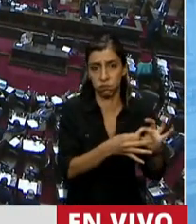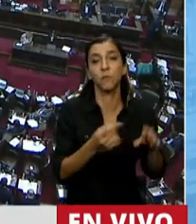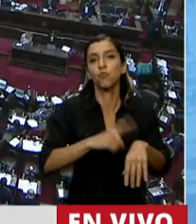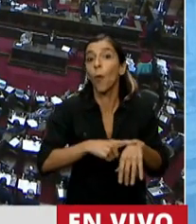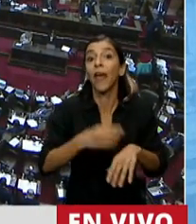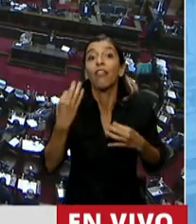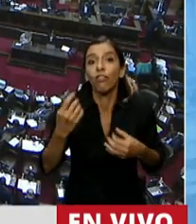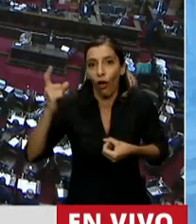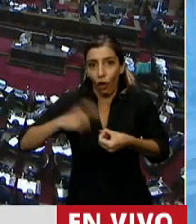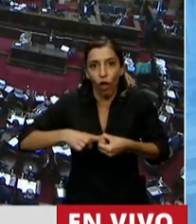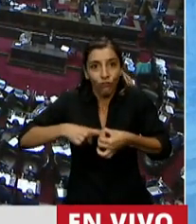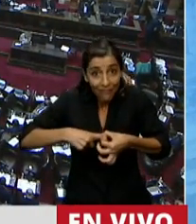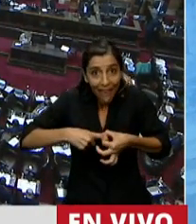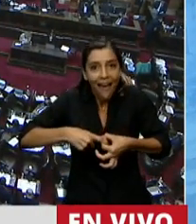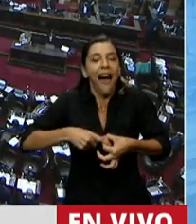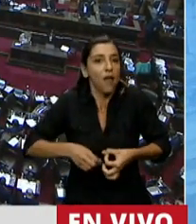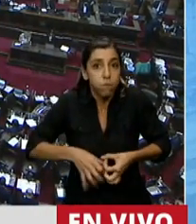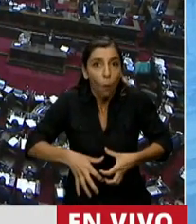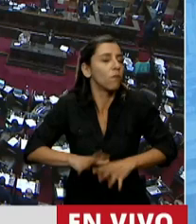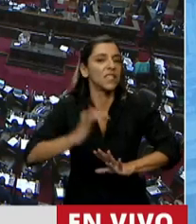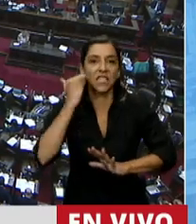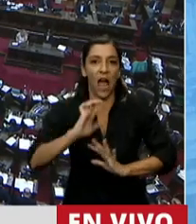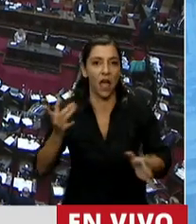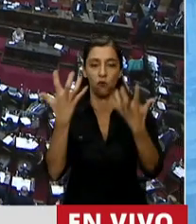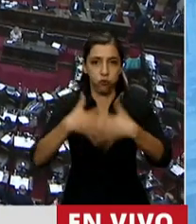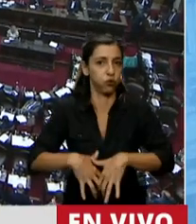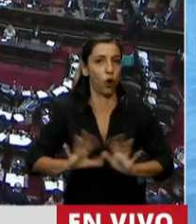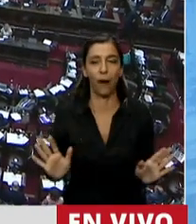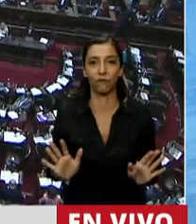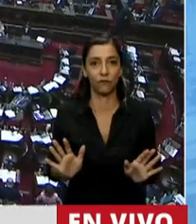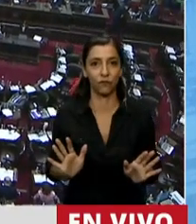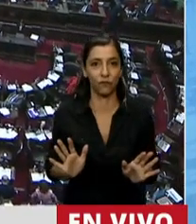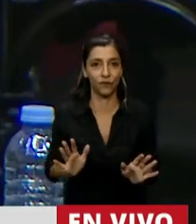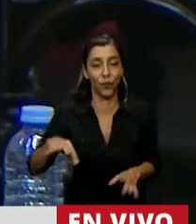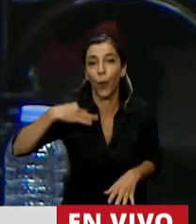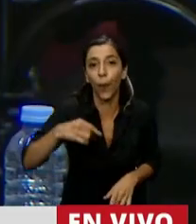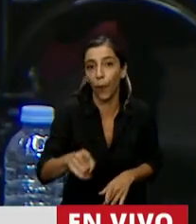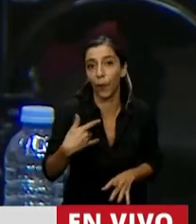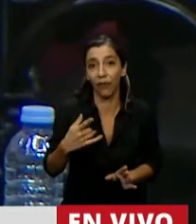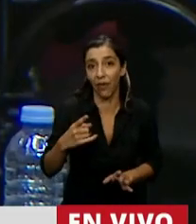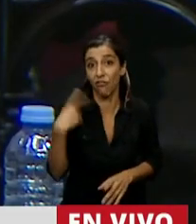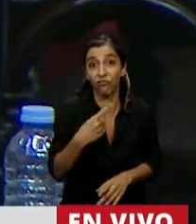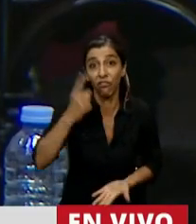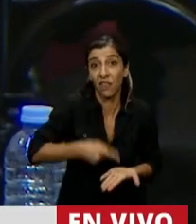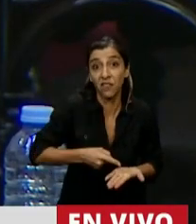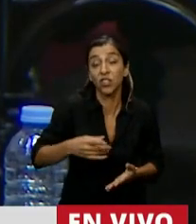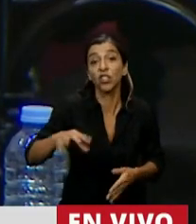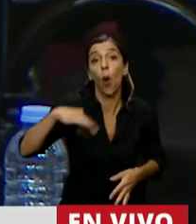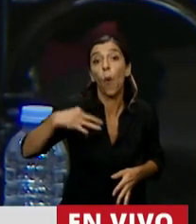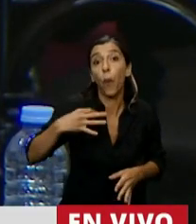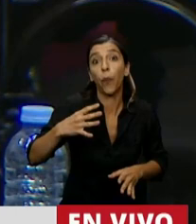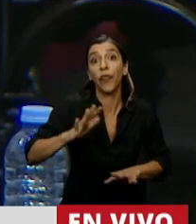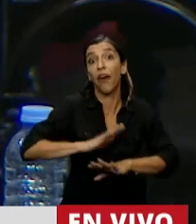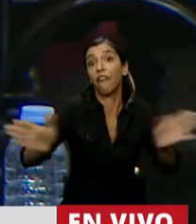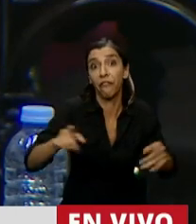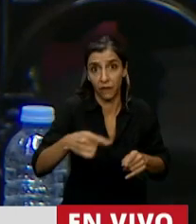concepción nadie puede ser privado de la vida arbitrariamente vuelvo a repetir nadie puede ser privado de la